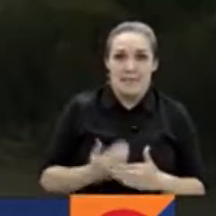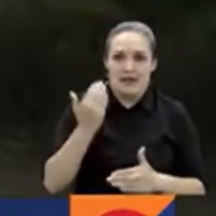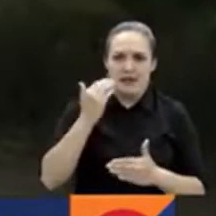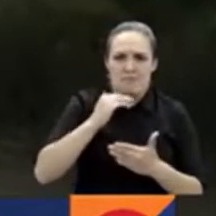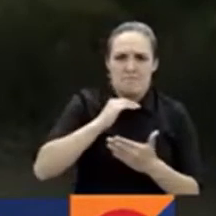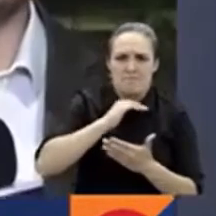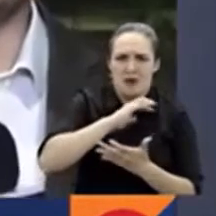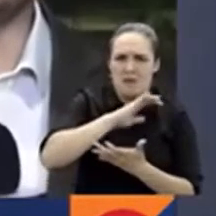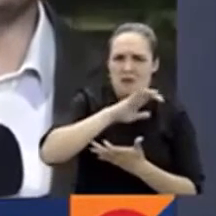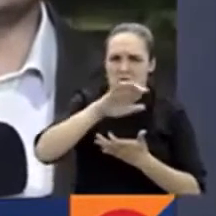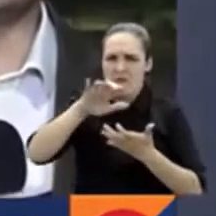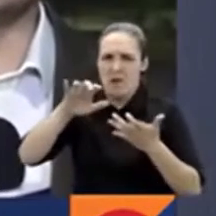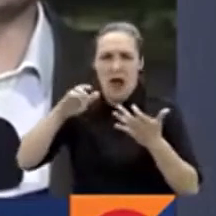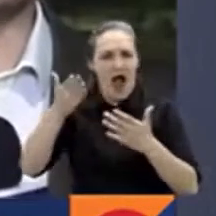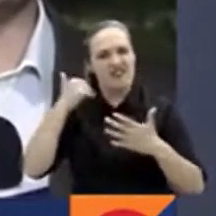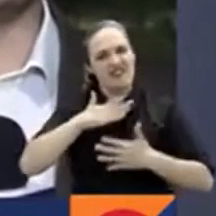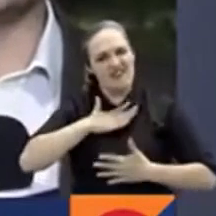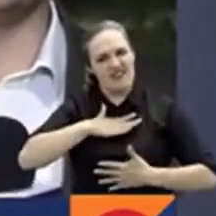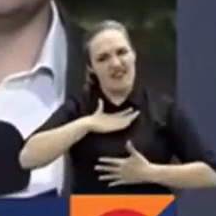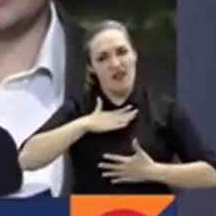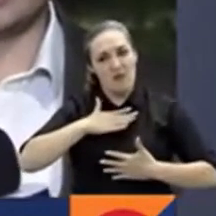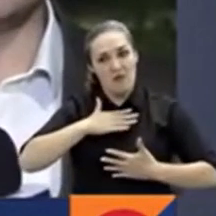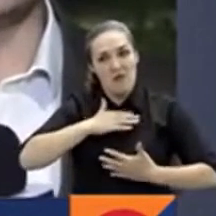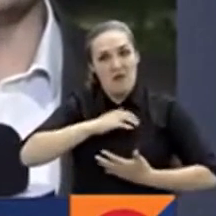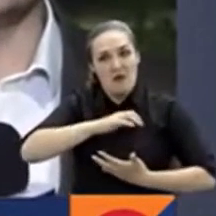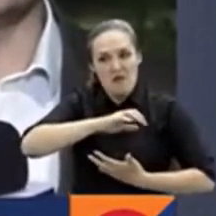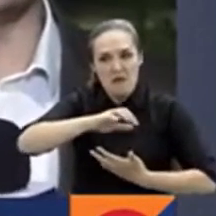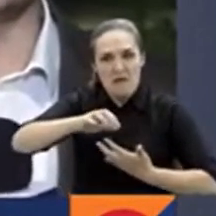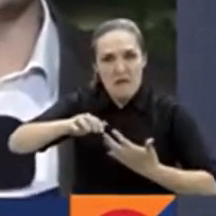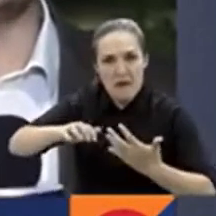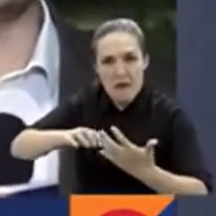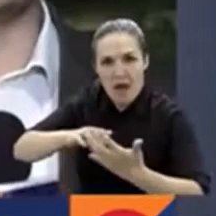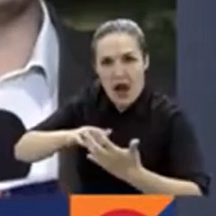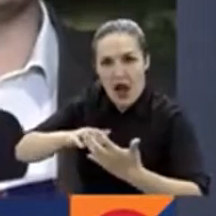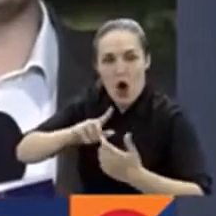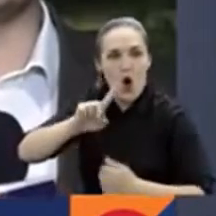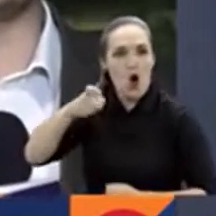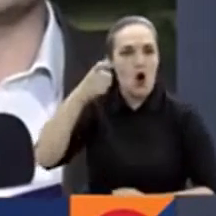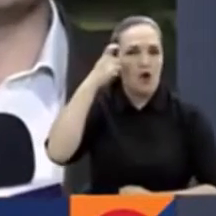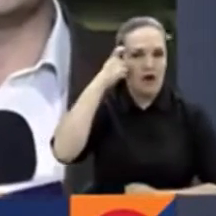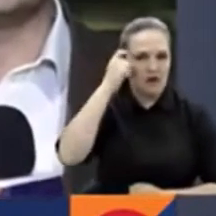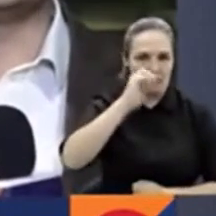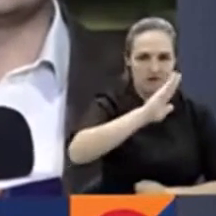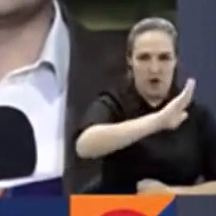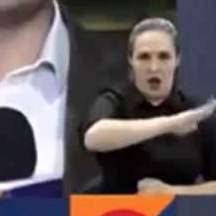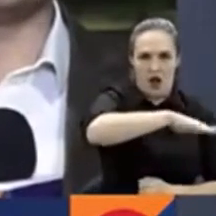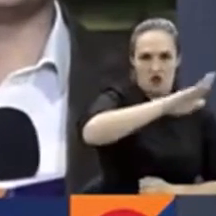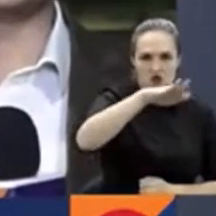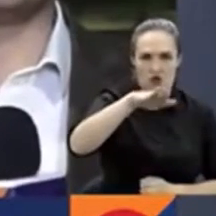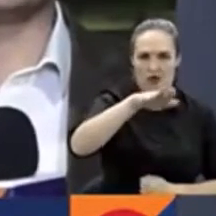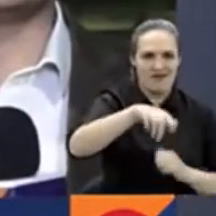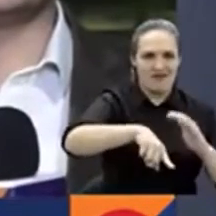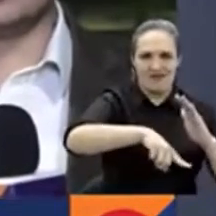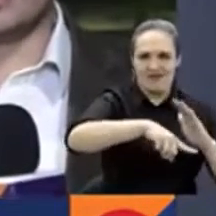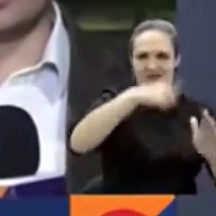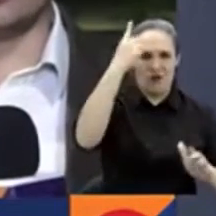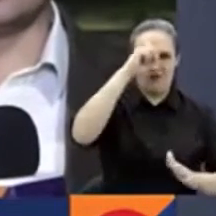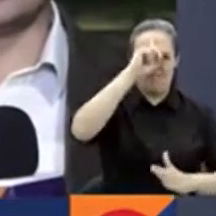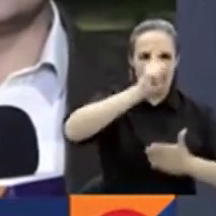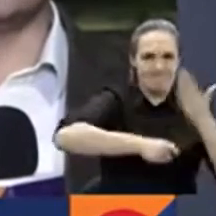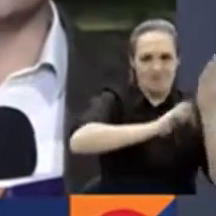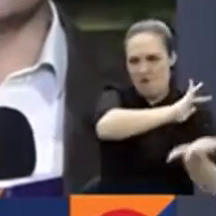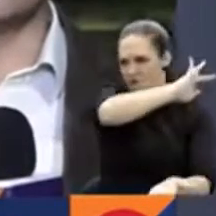la tranquilidad y el orden público en el Bajo Cauca antioqueño, de inmediatamente el gobernador de Antioquia, Aníbal Gaviria Correa, se trasladó para